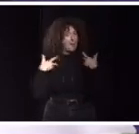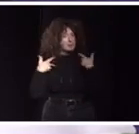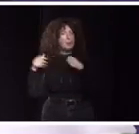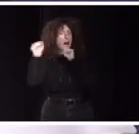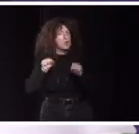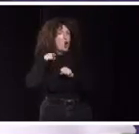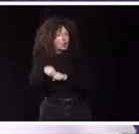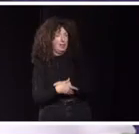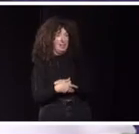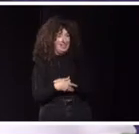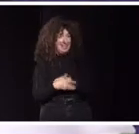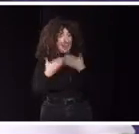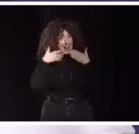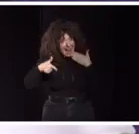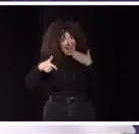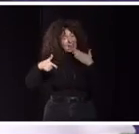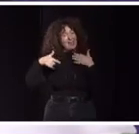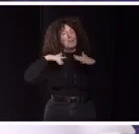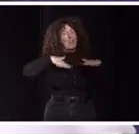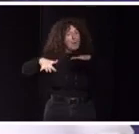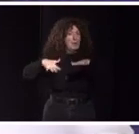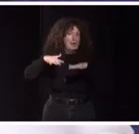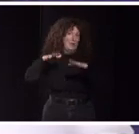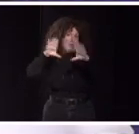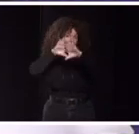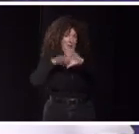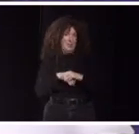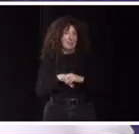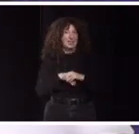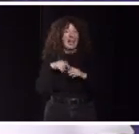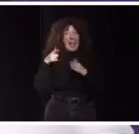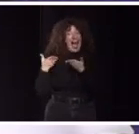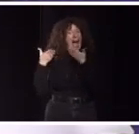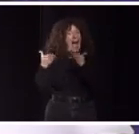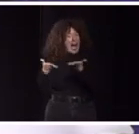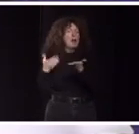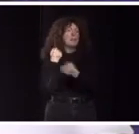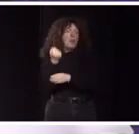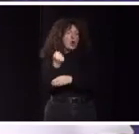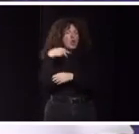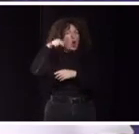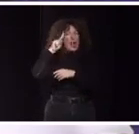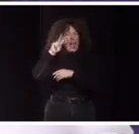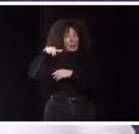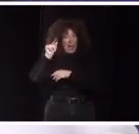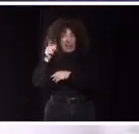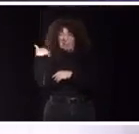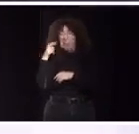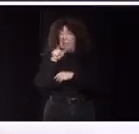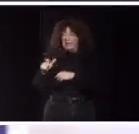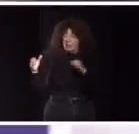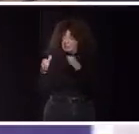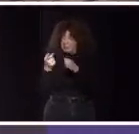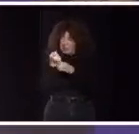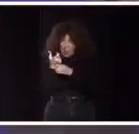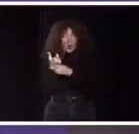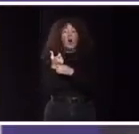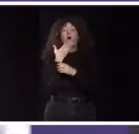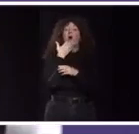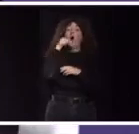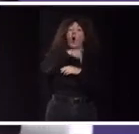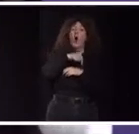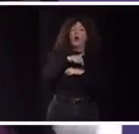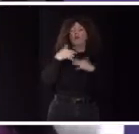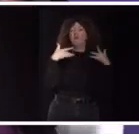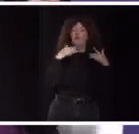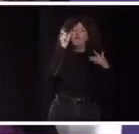hubiese sido porque el movimiento feminista estuvo al lado de Nevenka, aunque eran 4, hoy no tendría Jenny Hermoso el apoyo